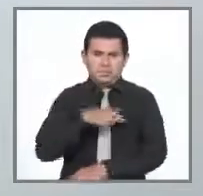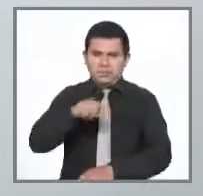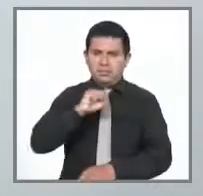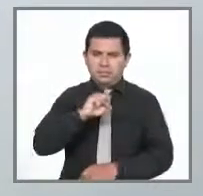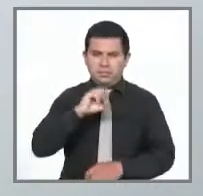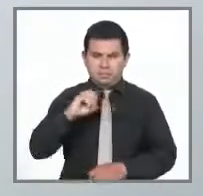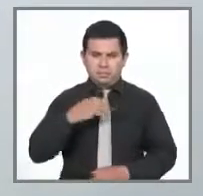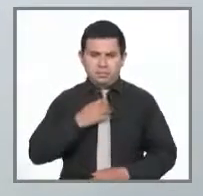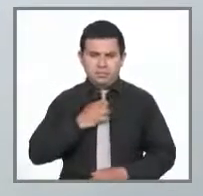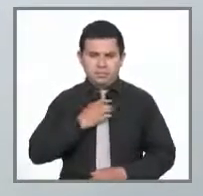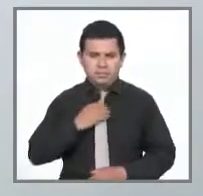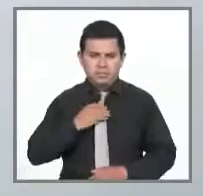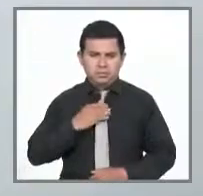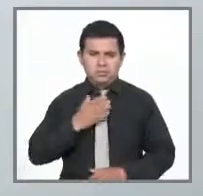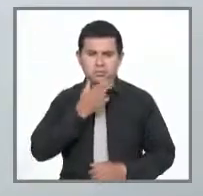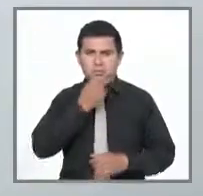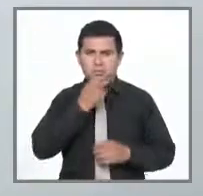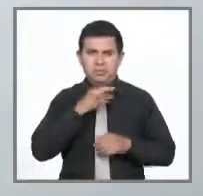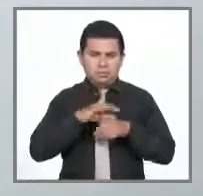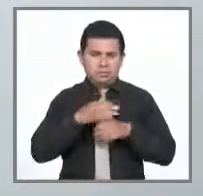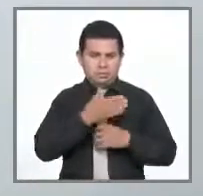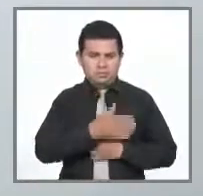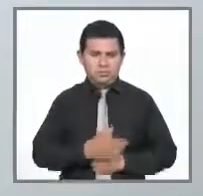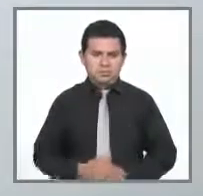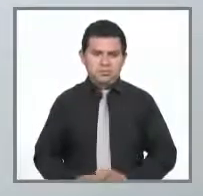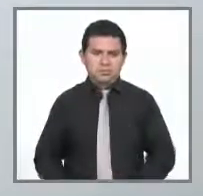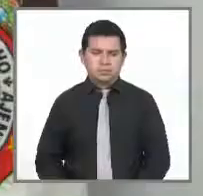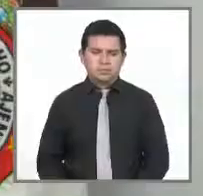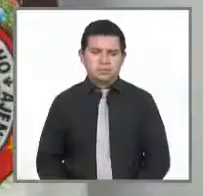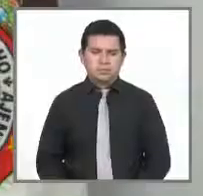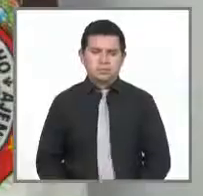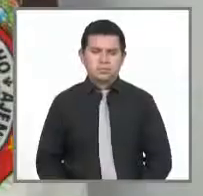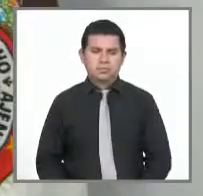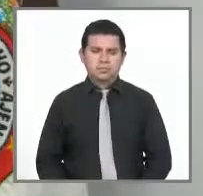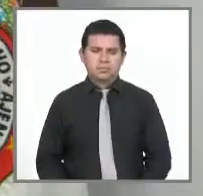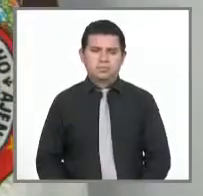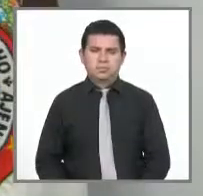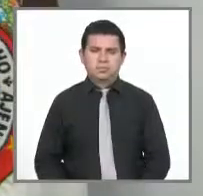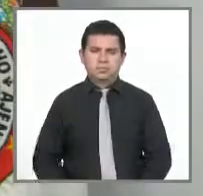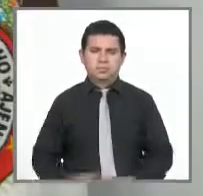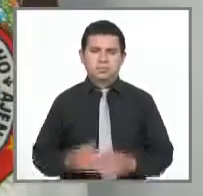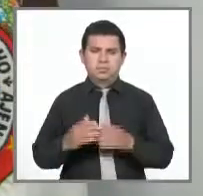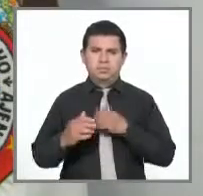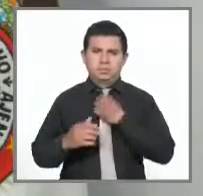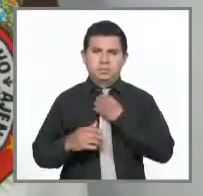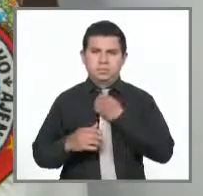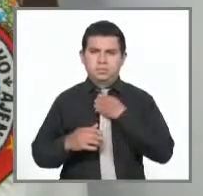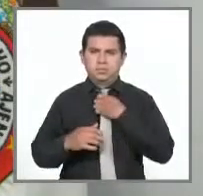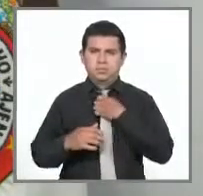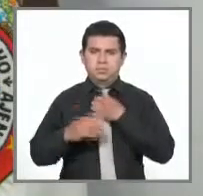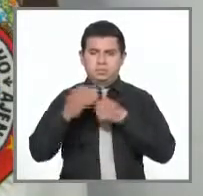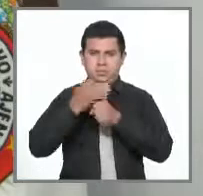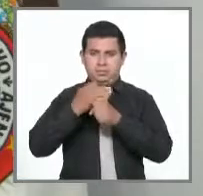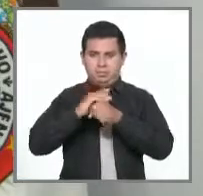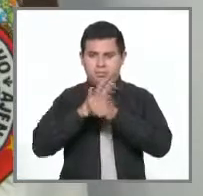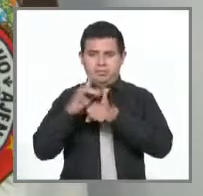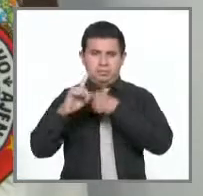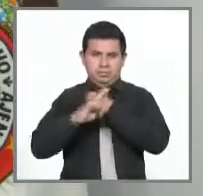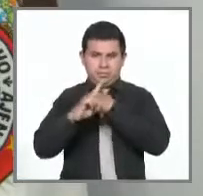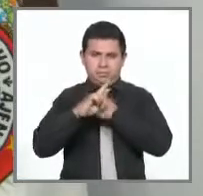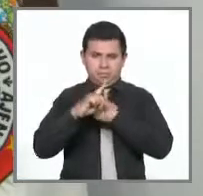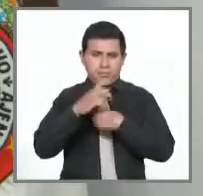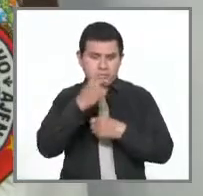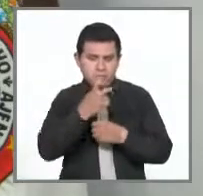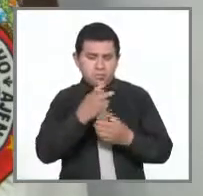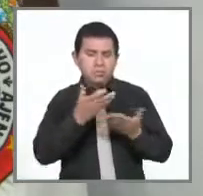de salud de oaxaca doctor muy buenas noches adelante por favor buenas noches el panorama estatal de enfermedades respiratorias por sars